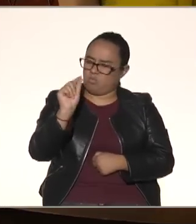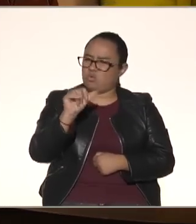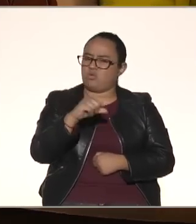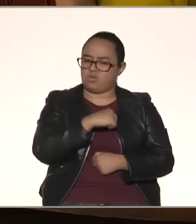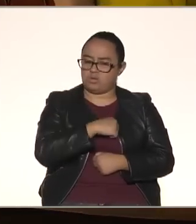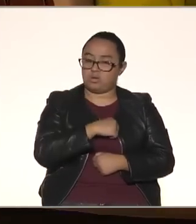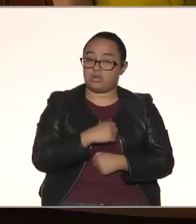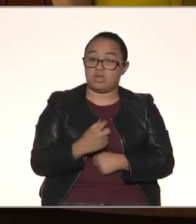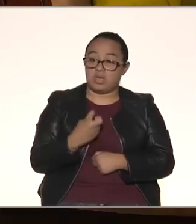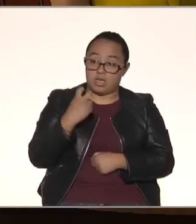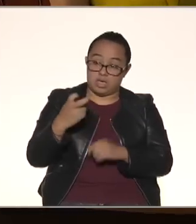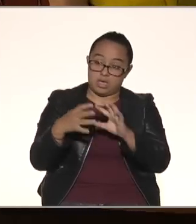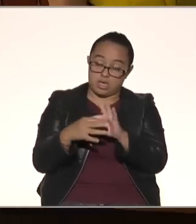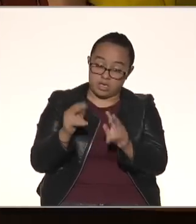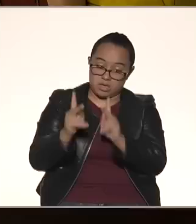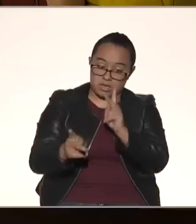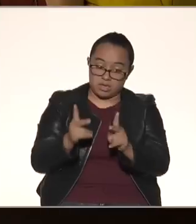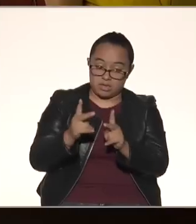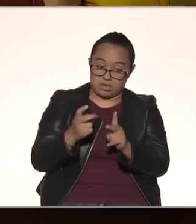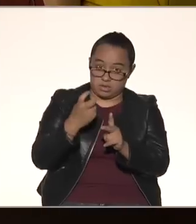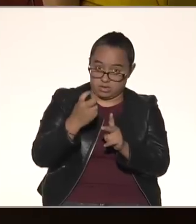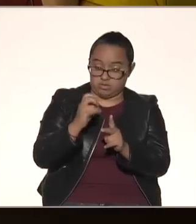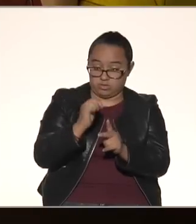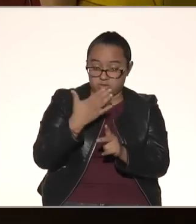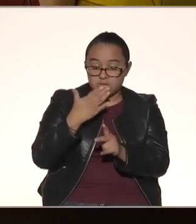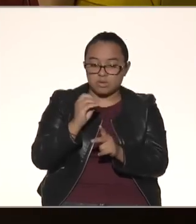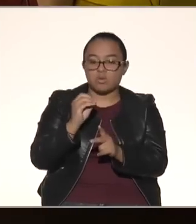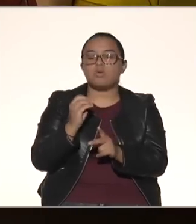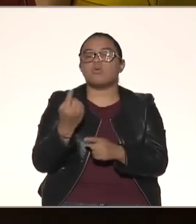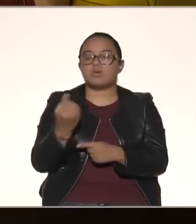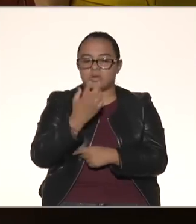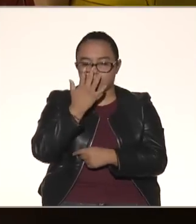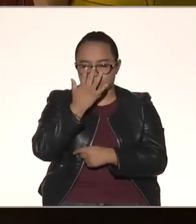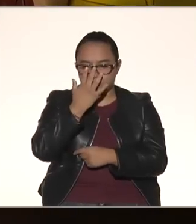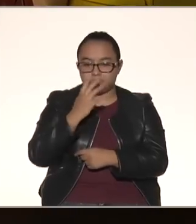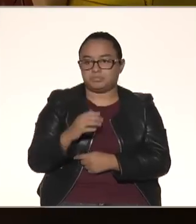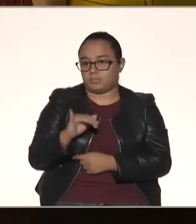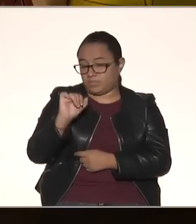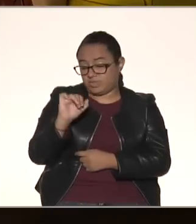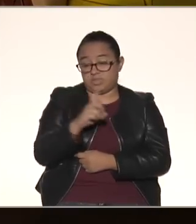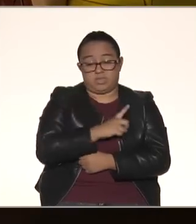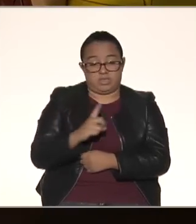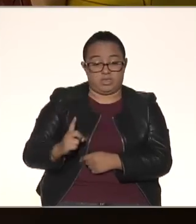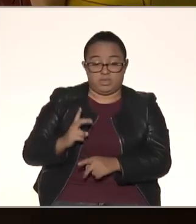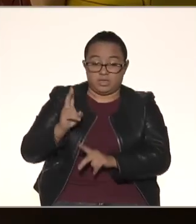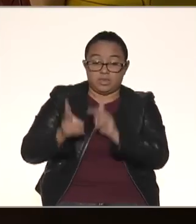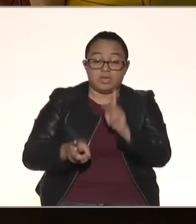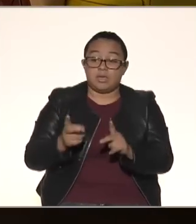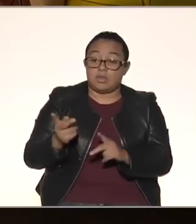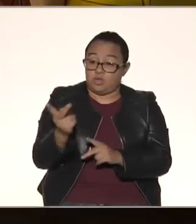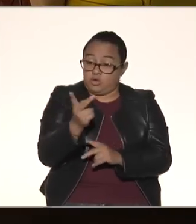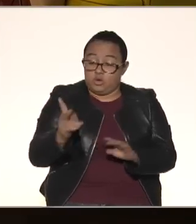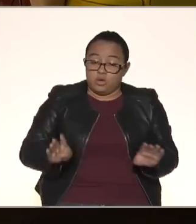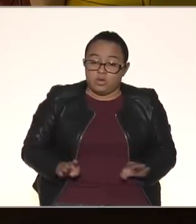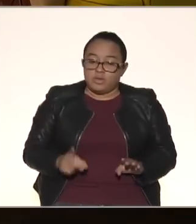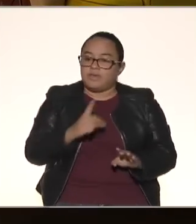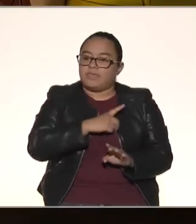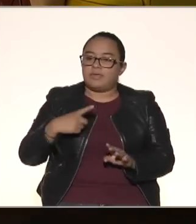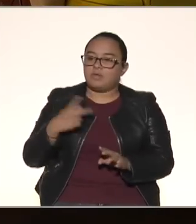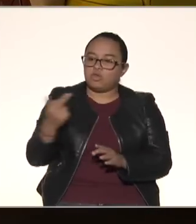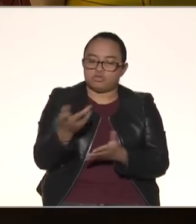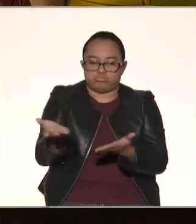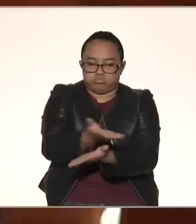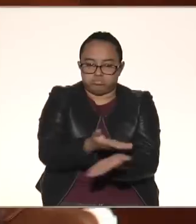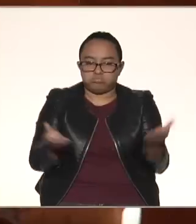¿Se vale hablarlo? Se tiene que hablar. La pareja implica negociación perpetua.